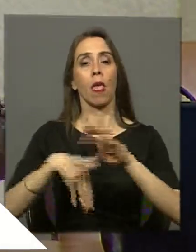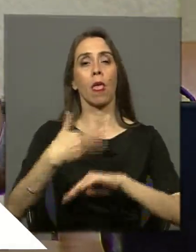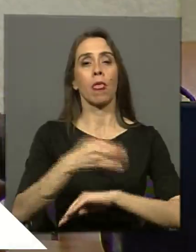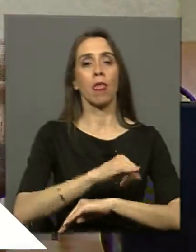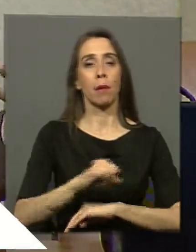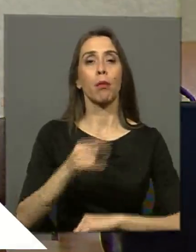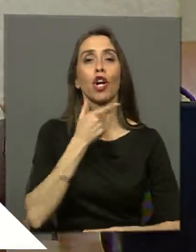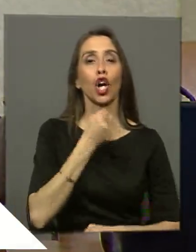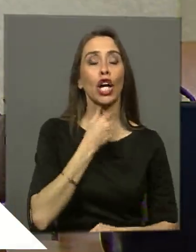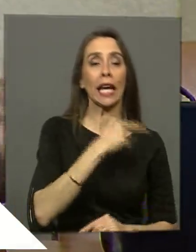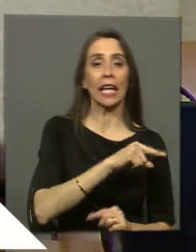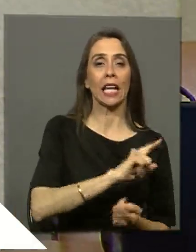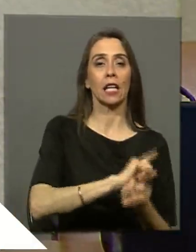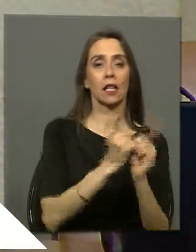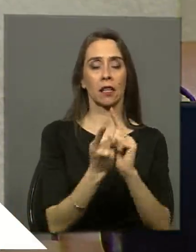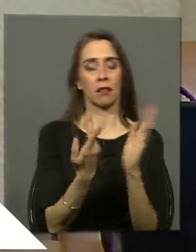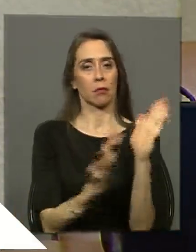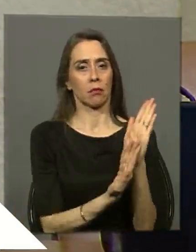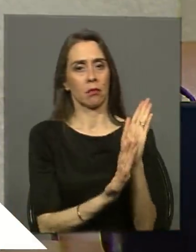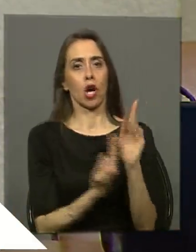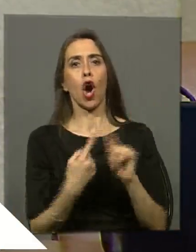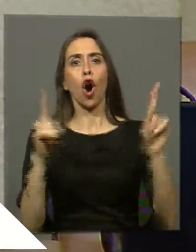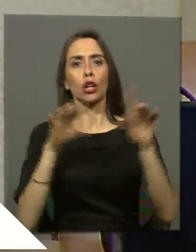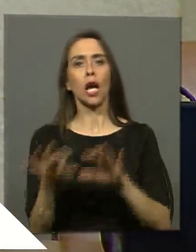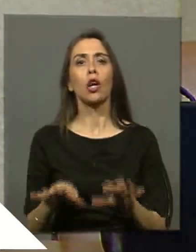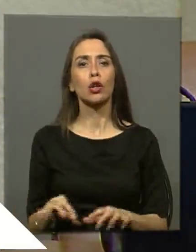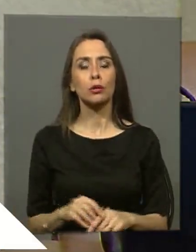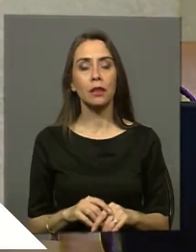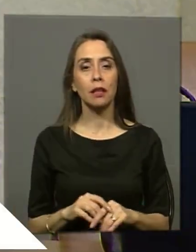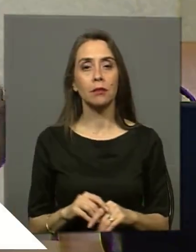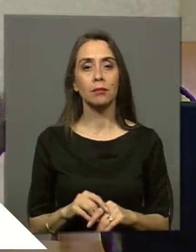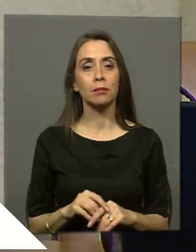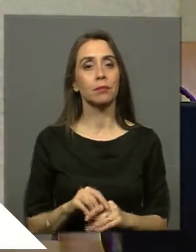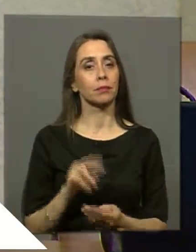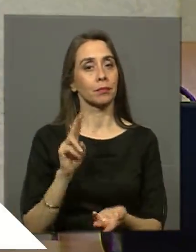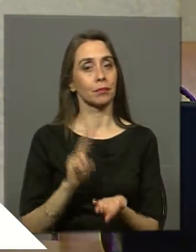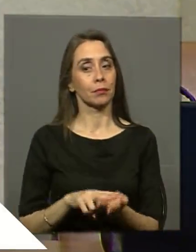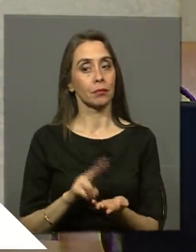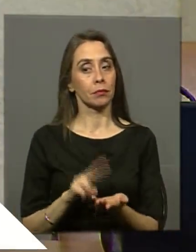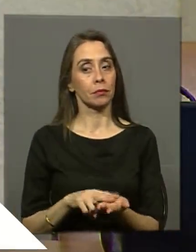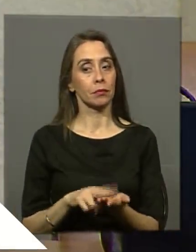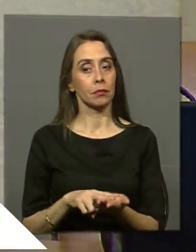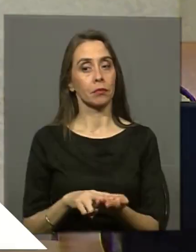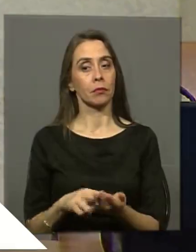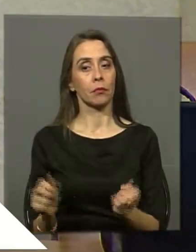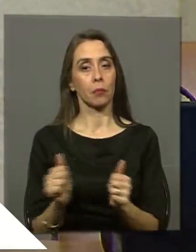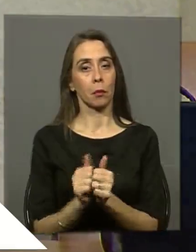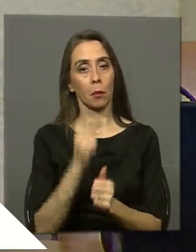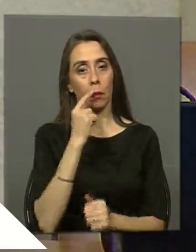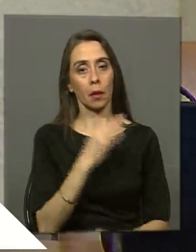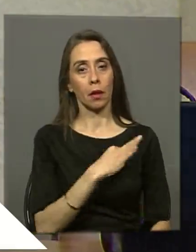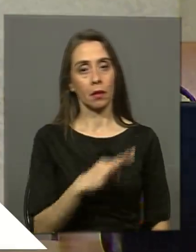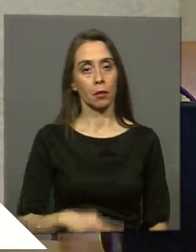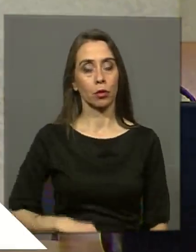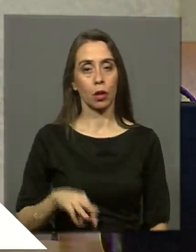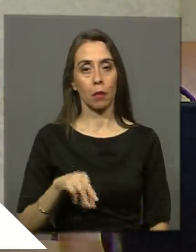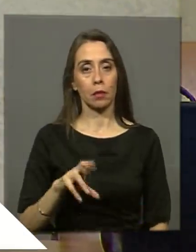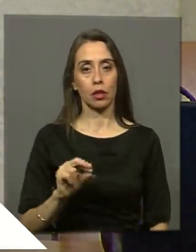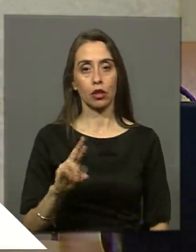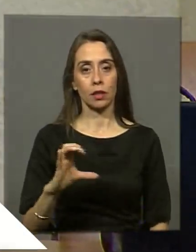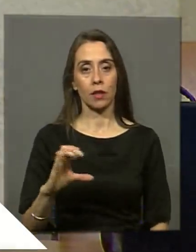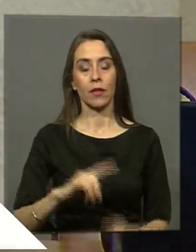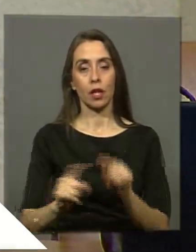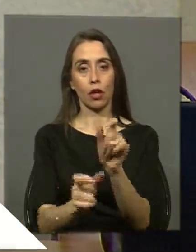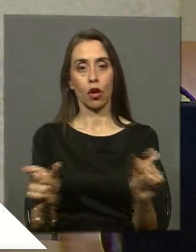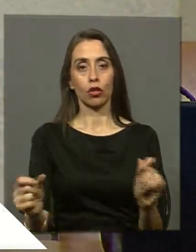esas intenciones se traducen en otra cosa entonces la verdad es que nosotros vamos a seguir en conjunto con el diputado mirosa y algunos otros votando en